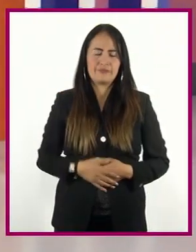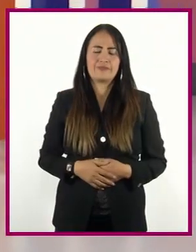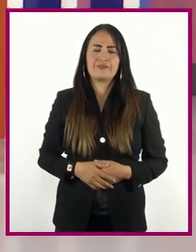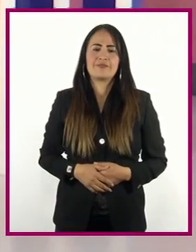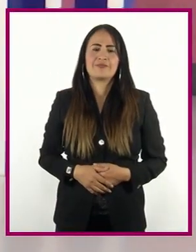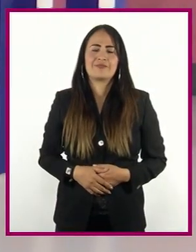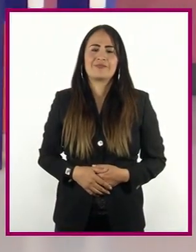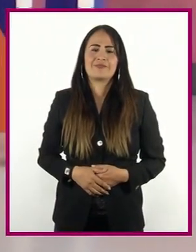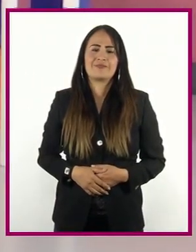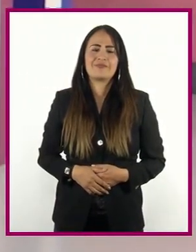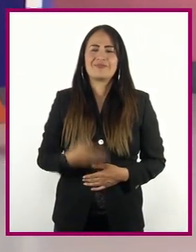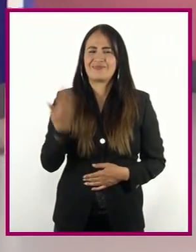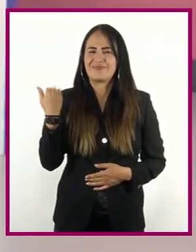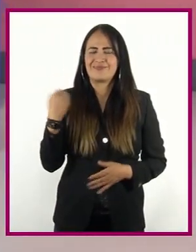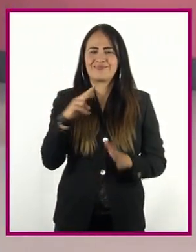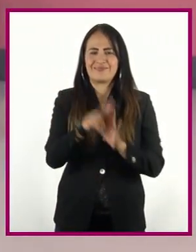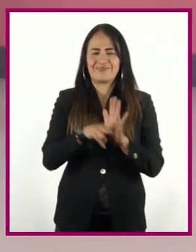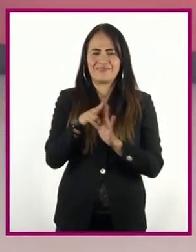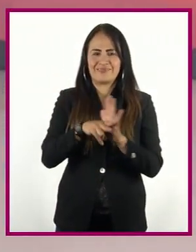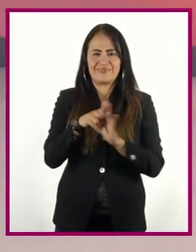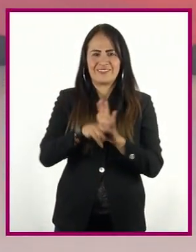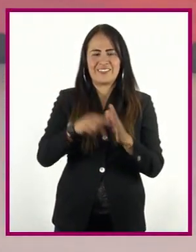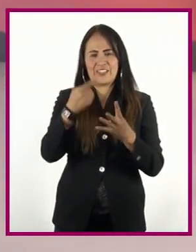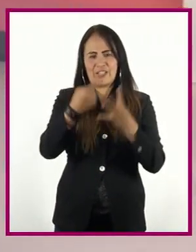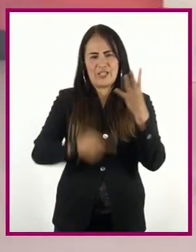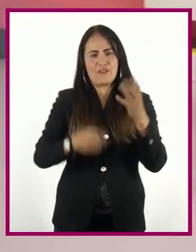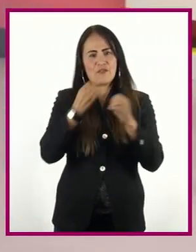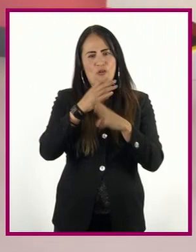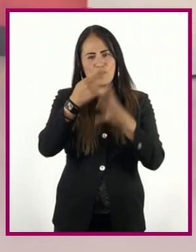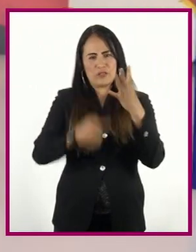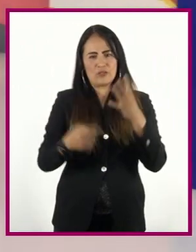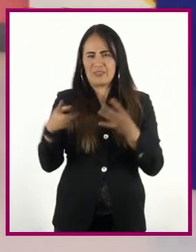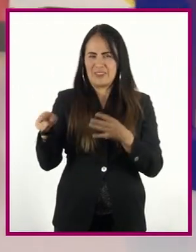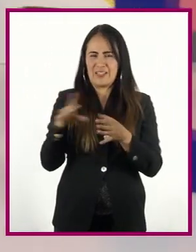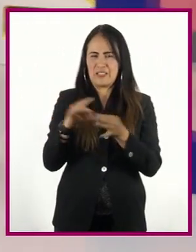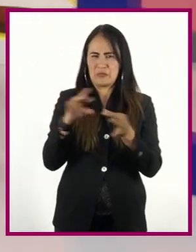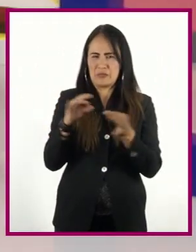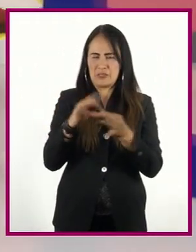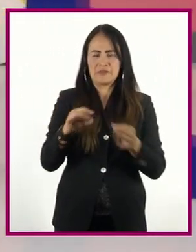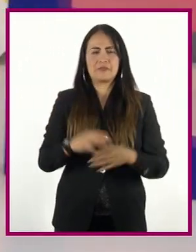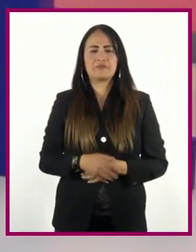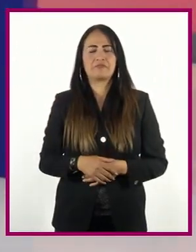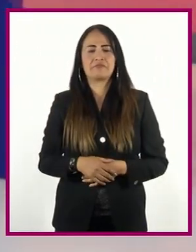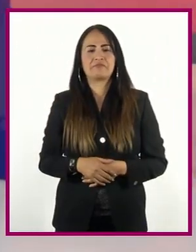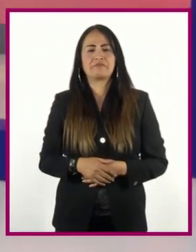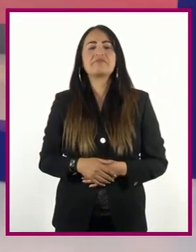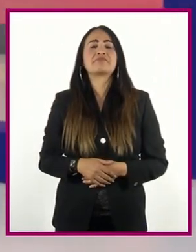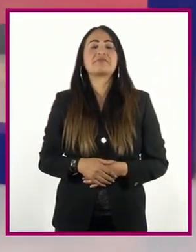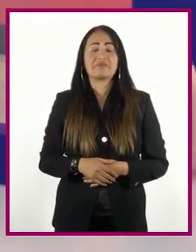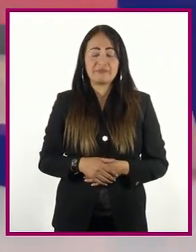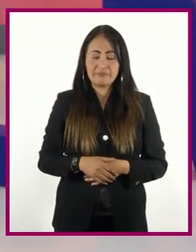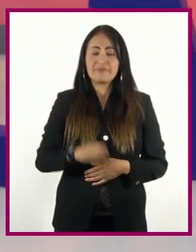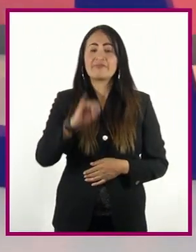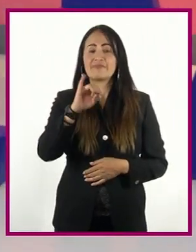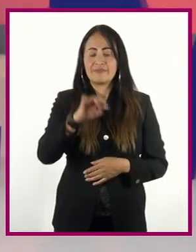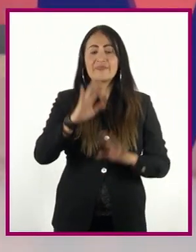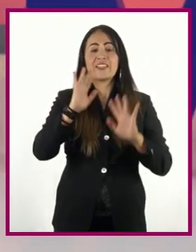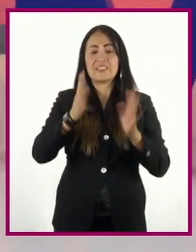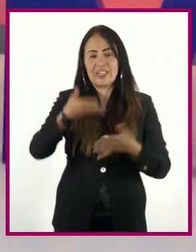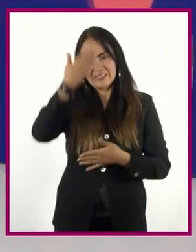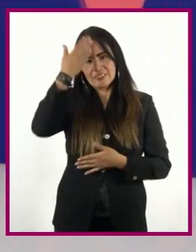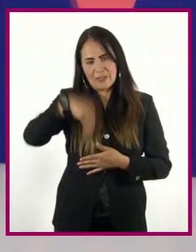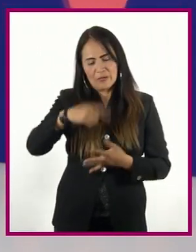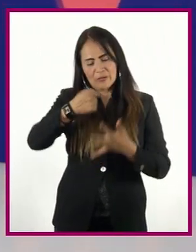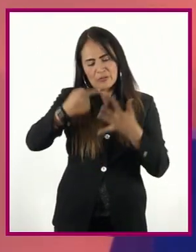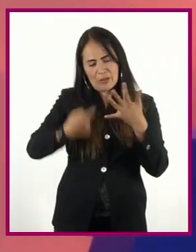Con lo que nos muestra el video y gracias al contenido expuesto por la maestra, diría que sabemos lo elemental para realizar una buena